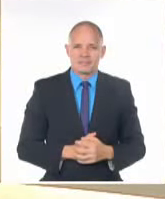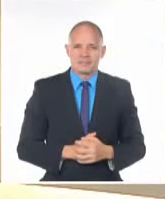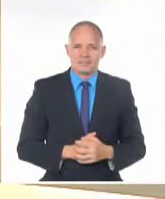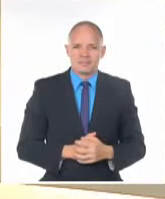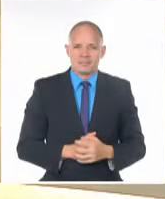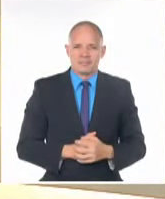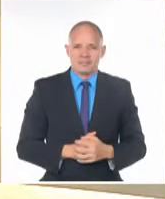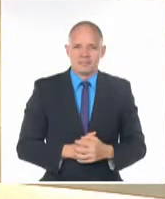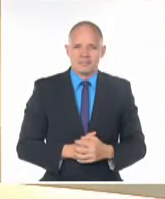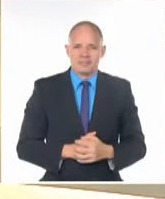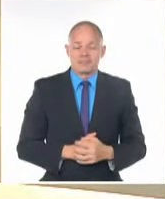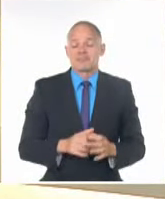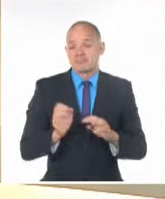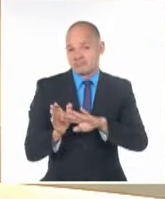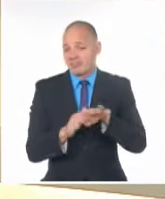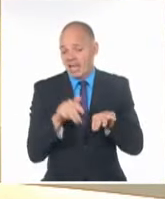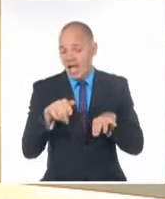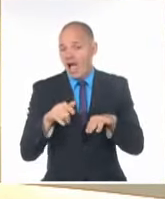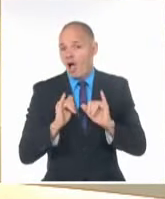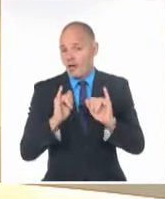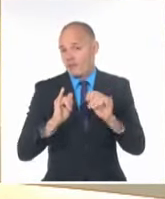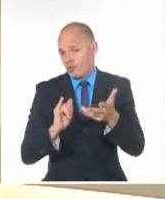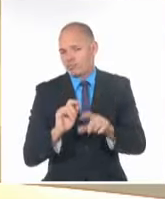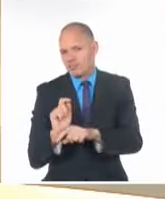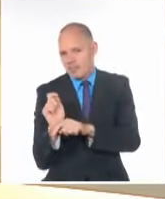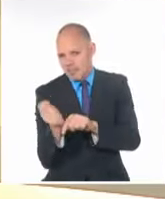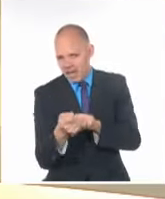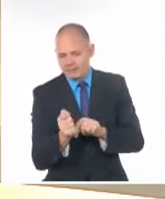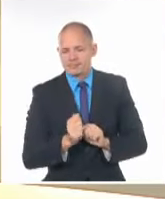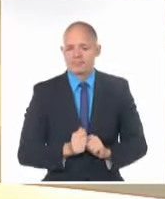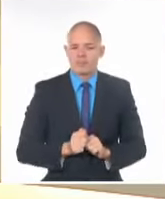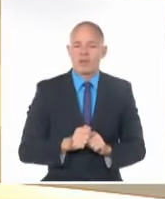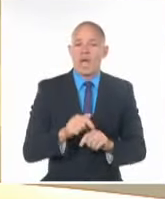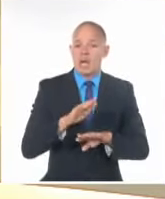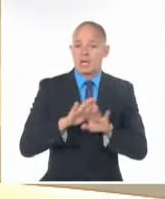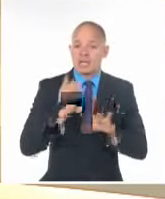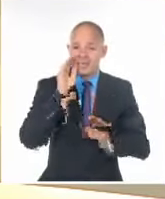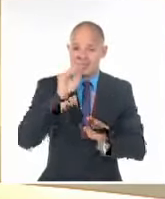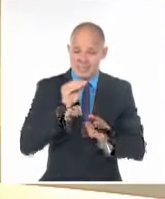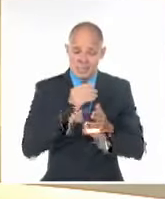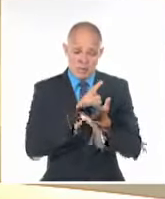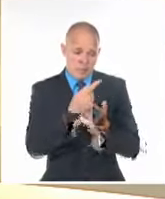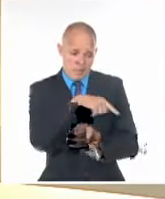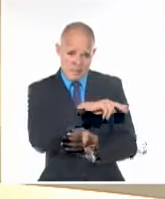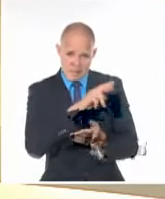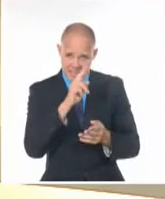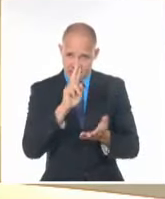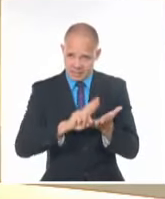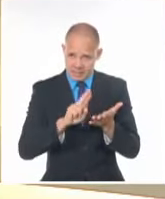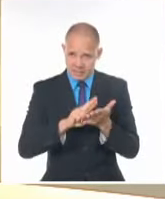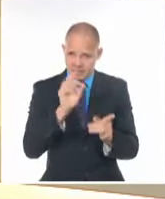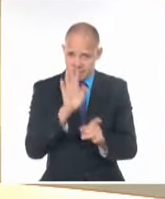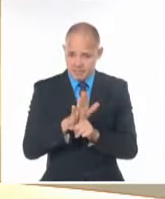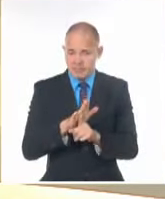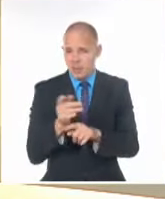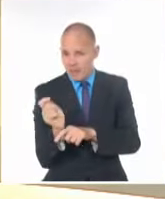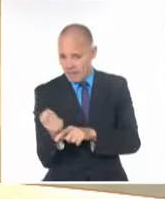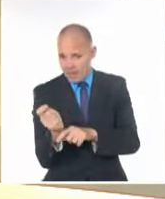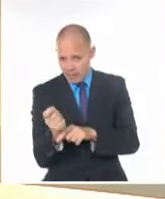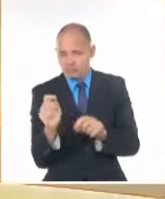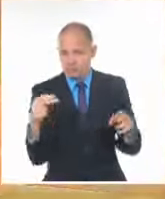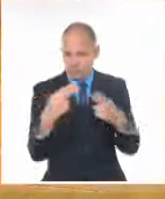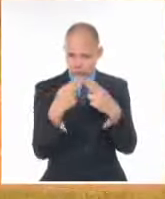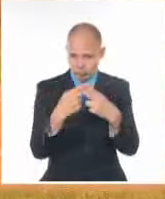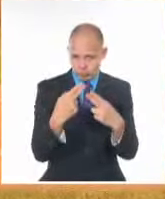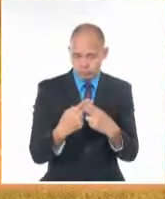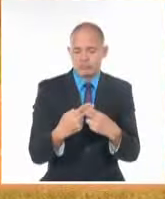Seguimos con béisbol. Este sábado continúan las subseries iniciadas el pasado martes con juegos programados desde las 2 de la tarde. En el